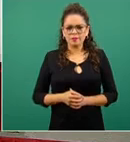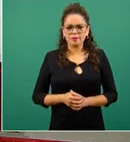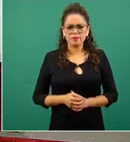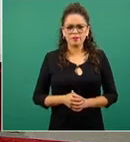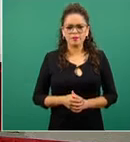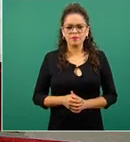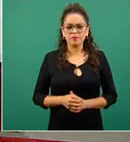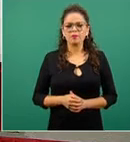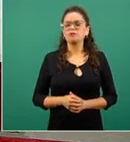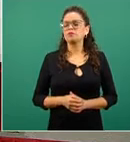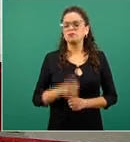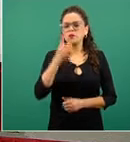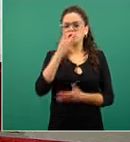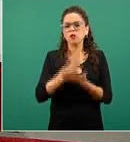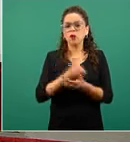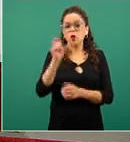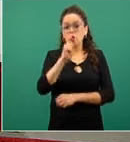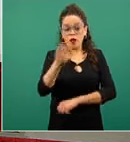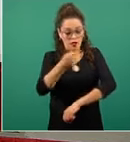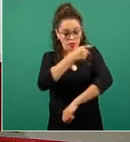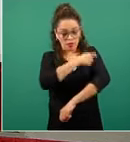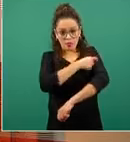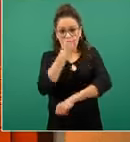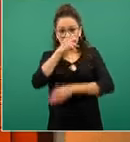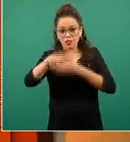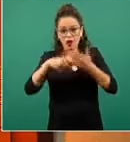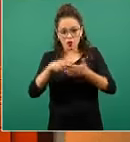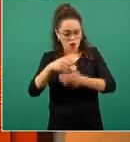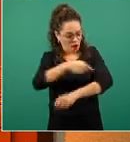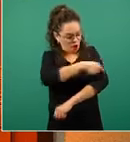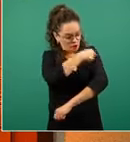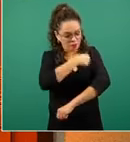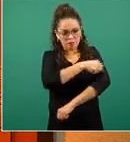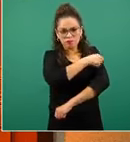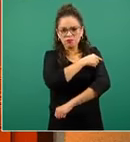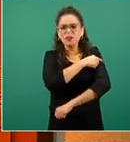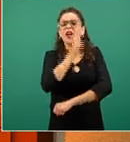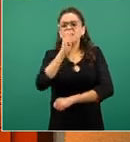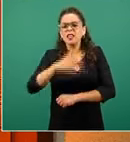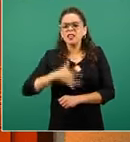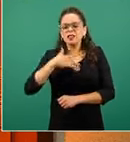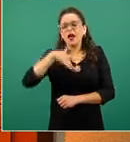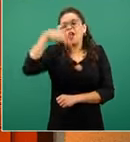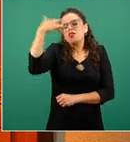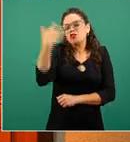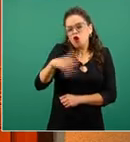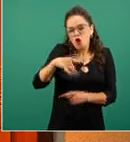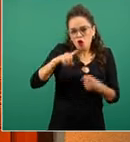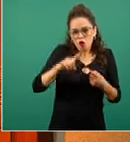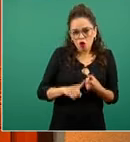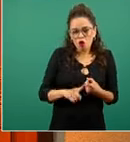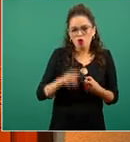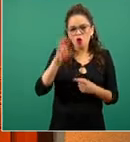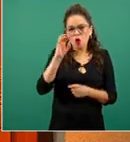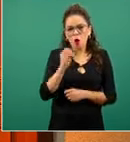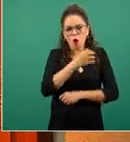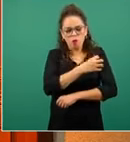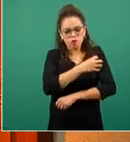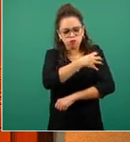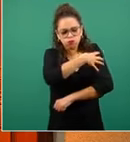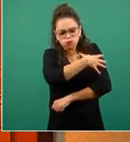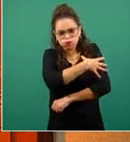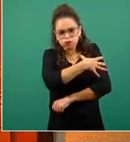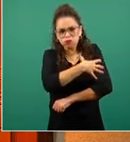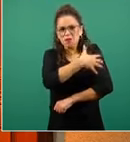producen en el sitio de la colocación de la vacuna, como puede ser el dolor, como puede ser el sarpullido, como puede ser